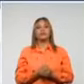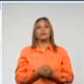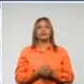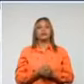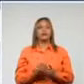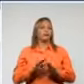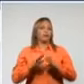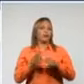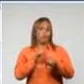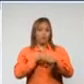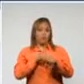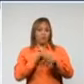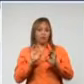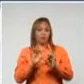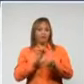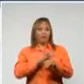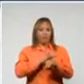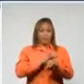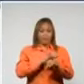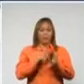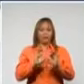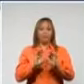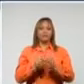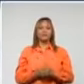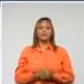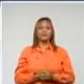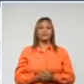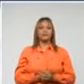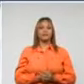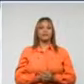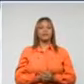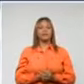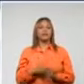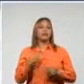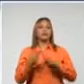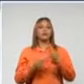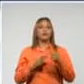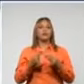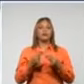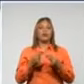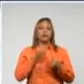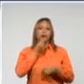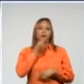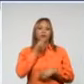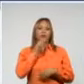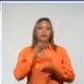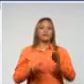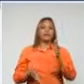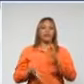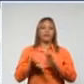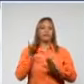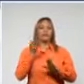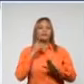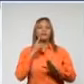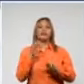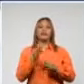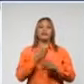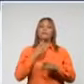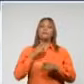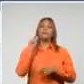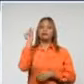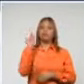en el momento que tienes la enfermedad, y que eso hace que se puedan salvar muchas personas